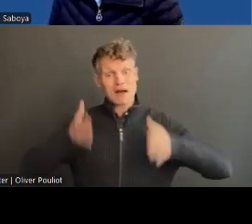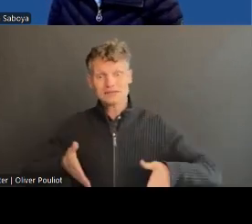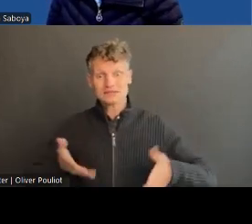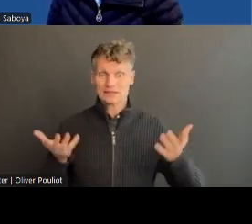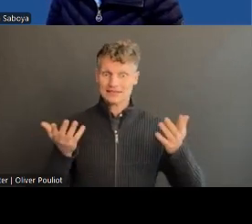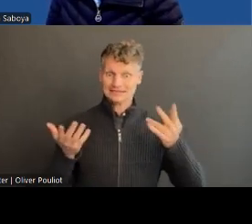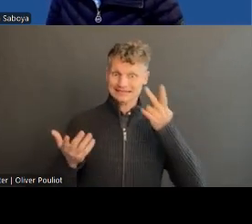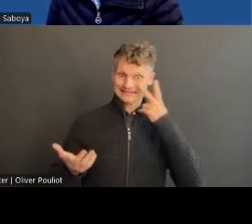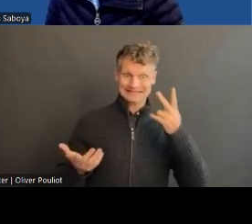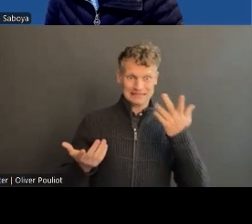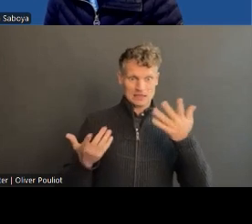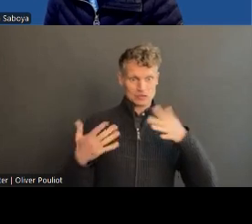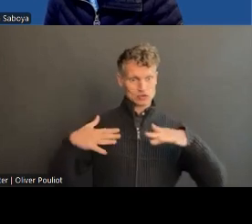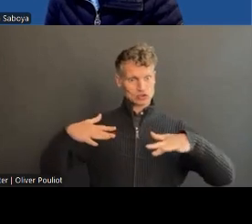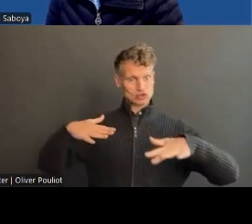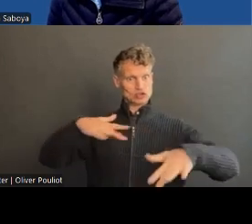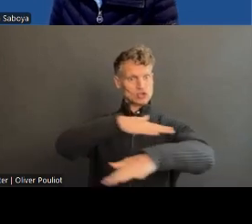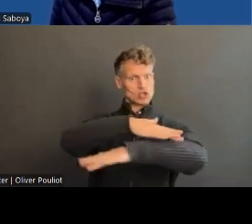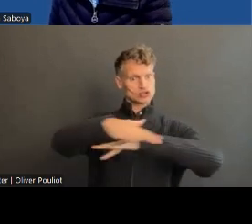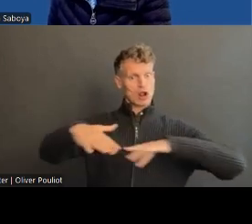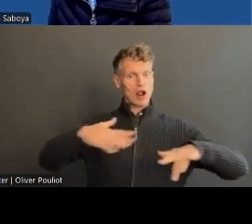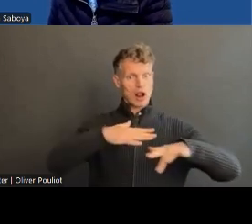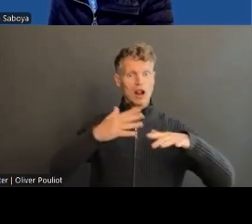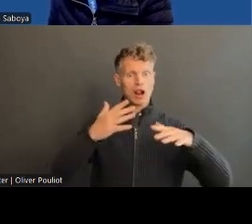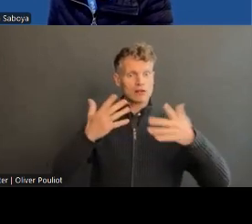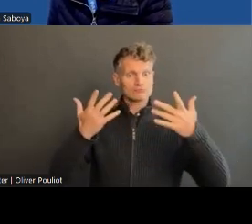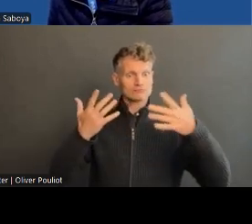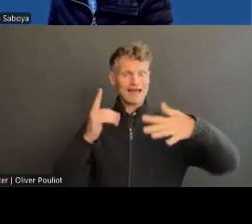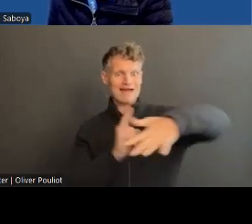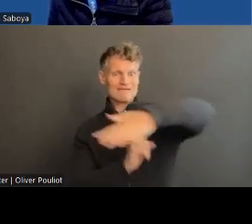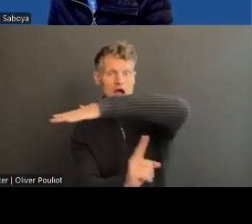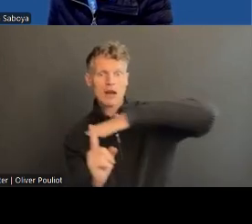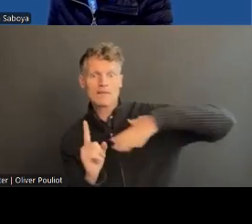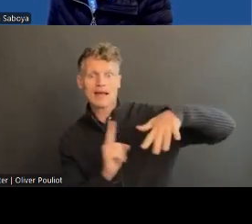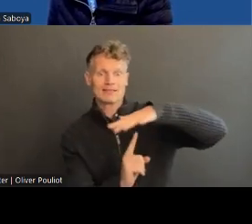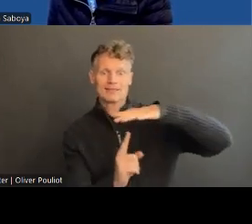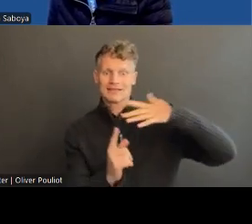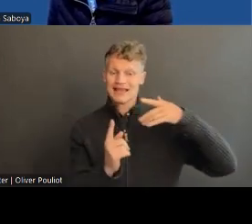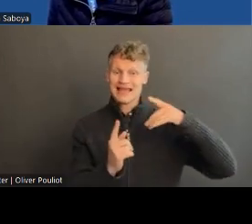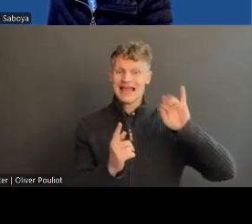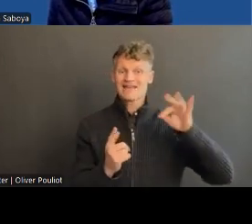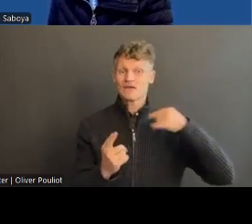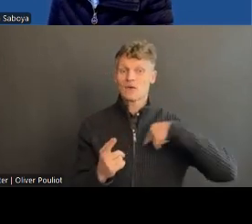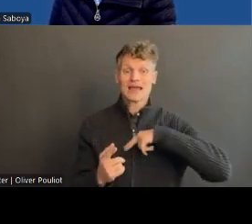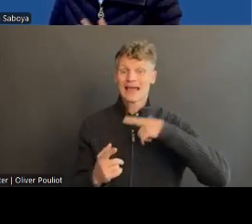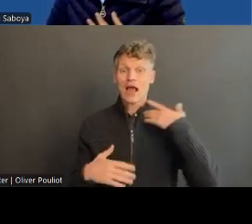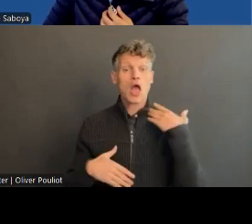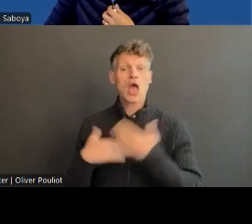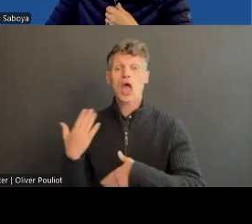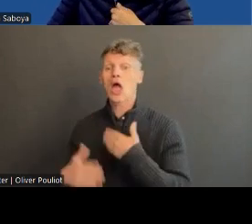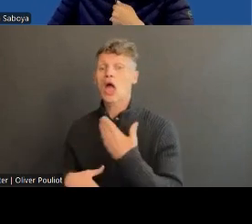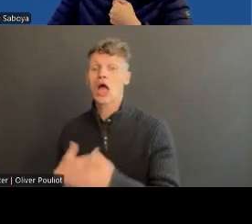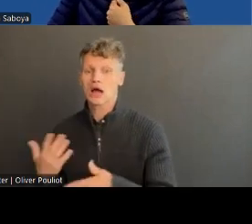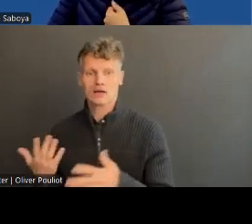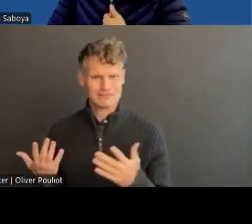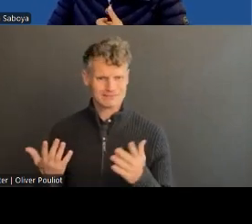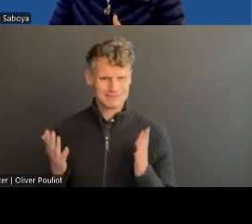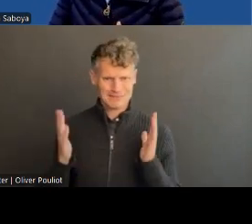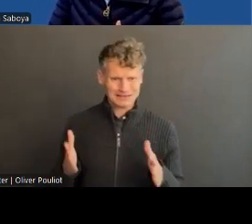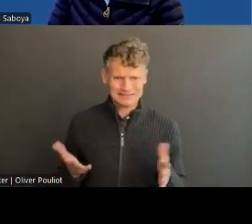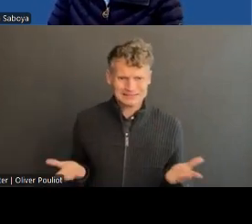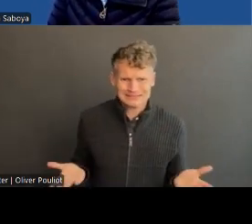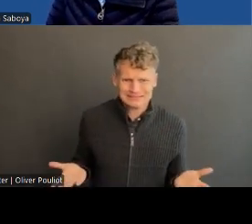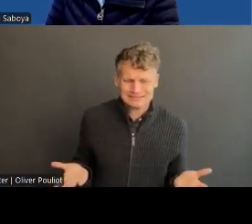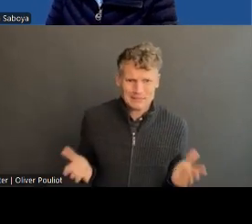las determinantes sociales, va a ser mucho más difícil alcanzar los objetivos de eliminación en toda la región. Y